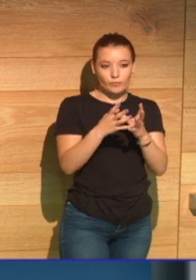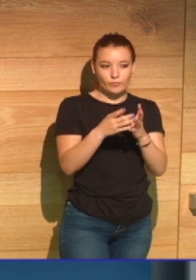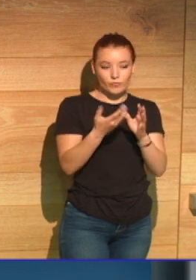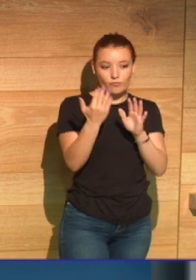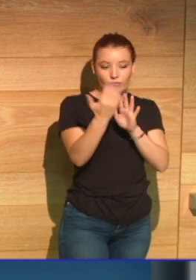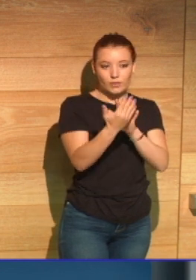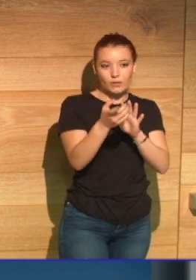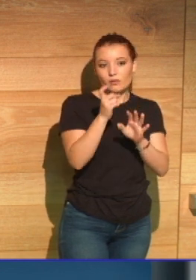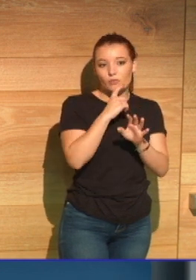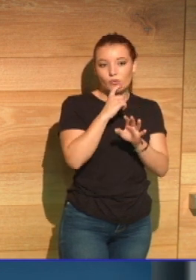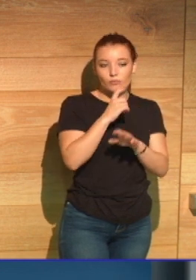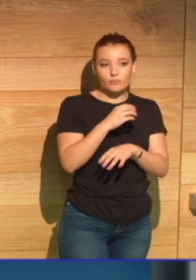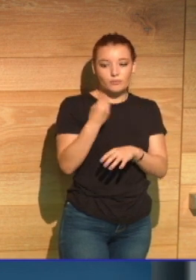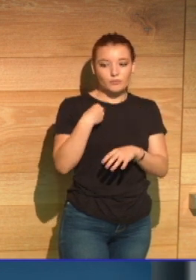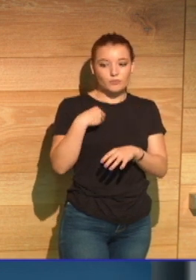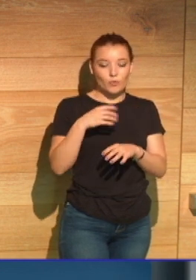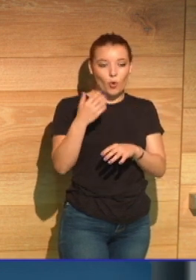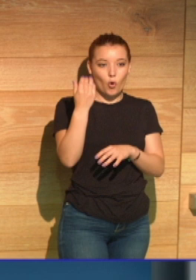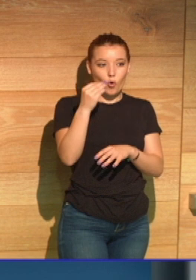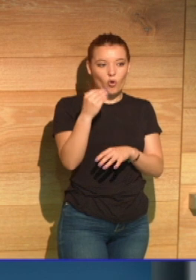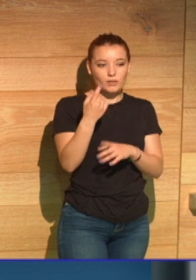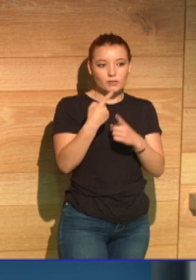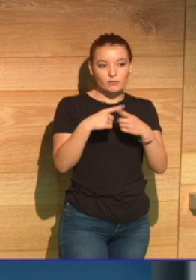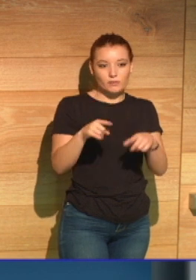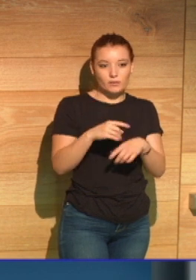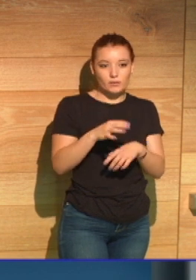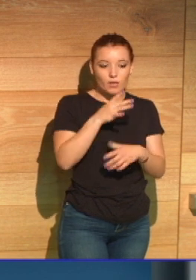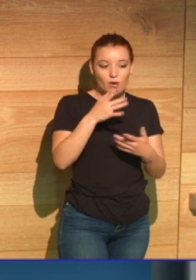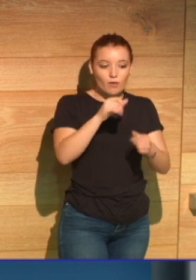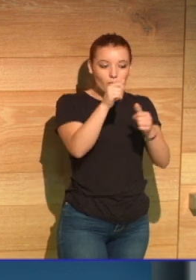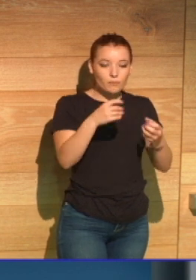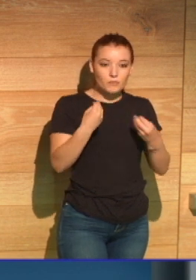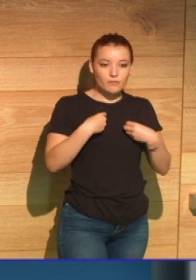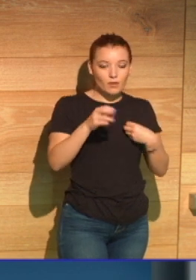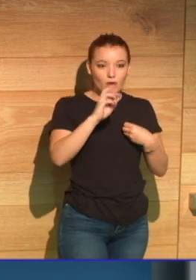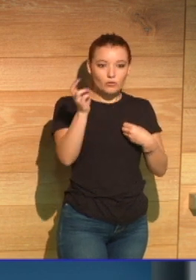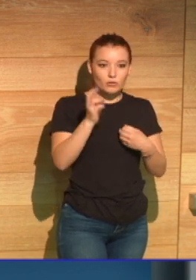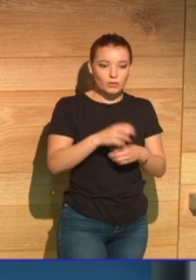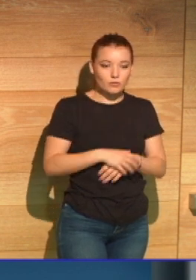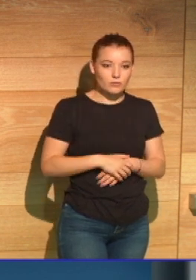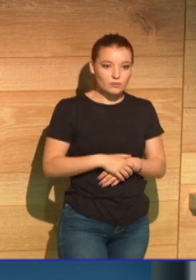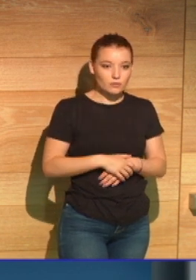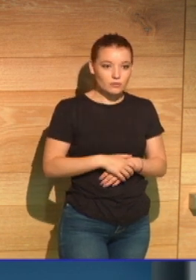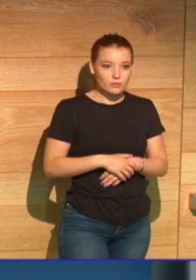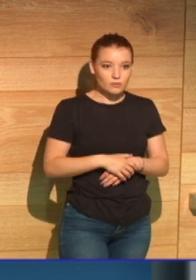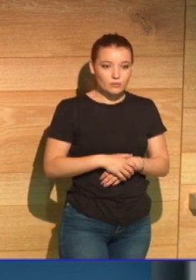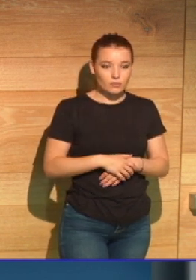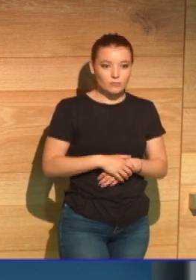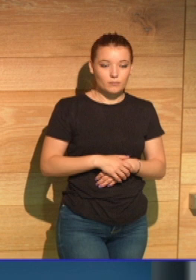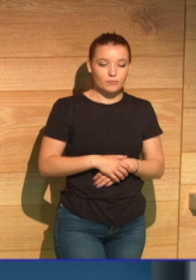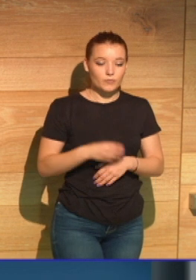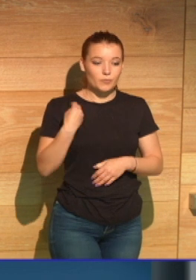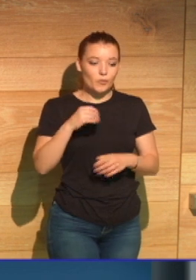de jóvenes, digamos, diferentes, que tienen otras lecturas, otros canales de discusión, otras formas de procesar y de releer y